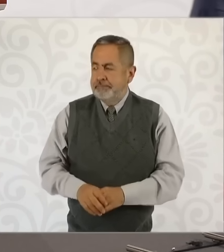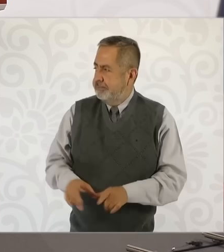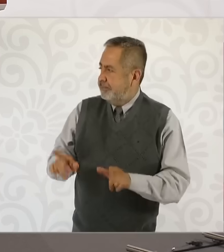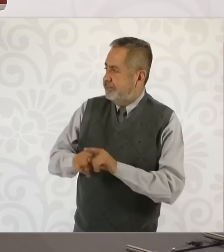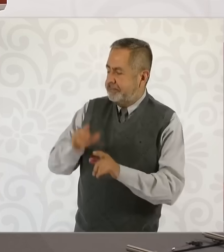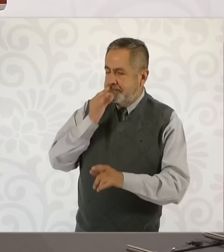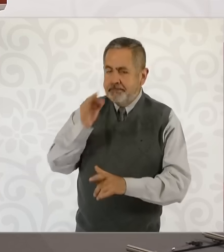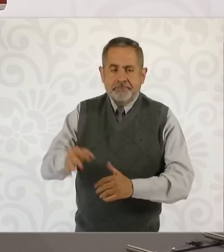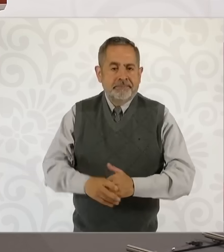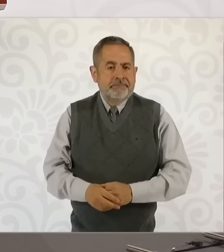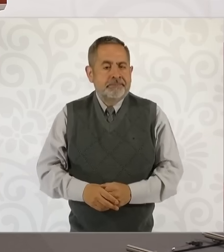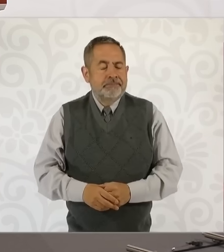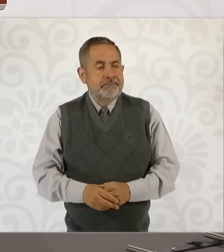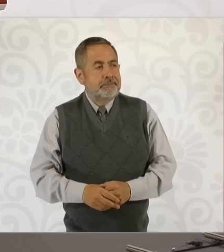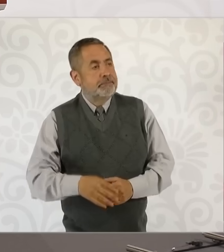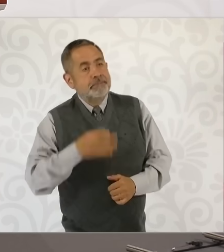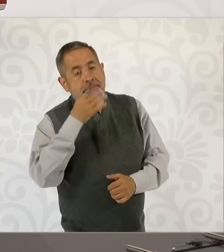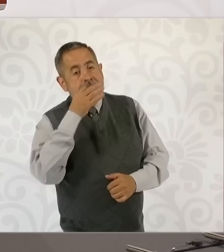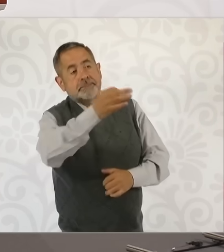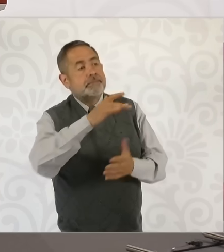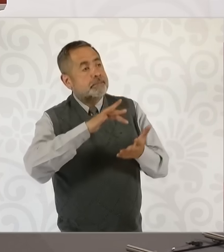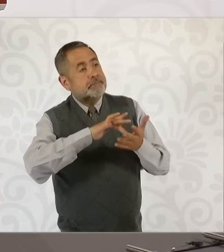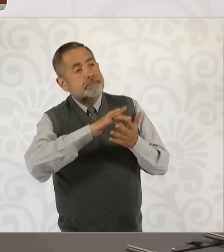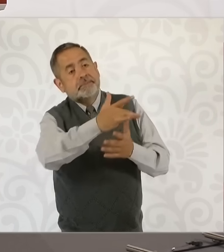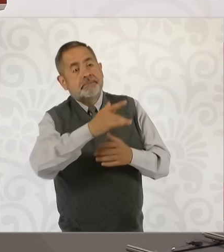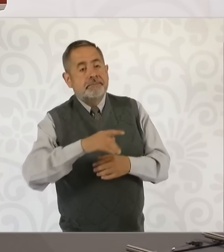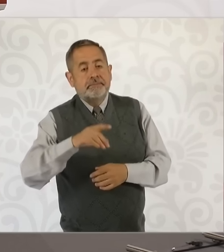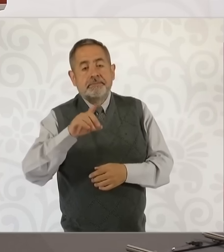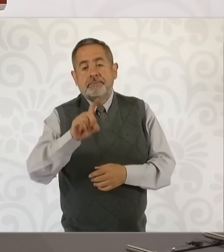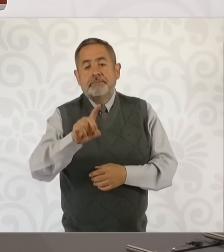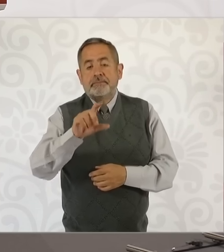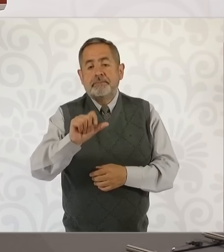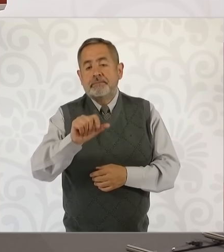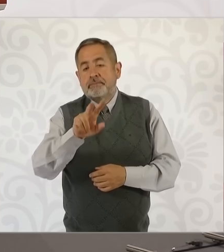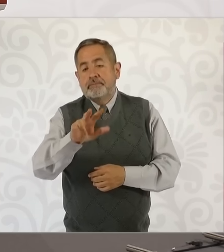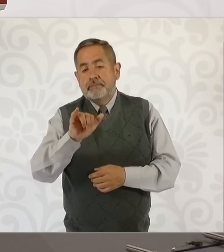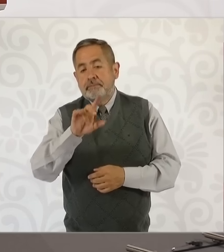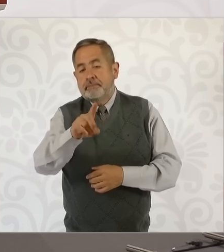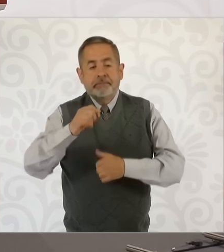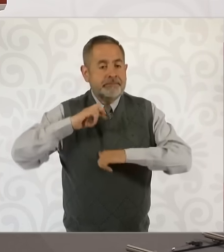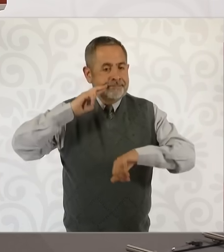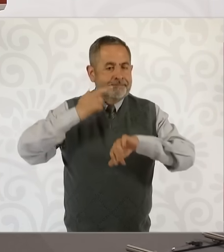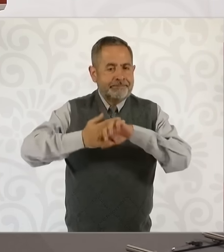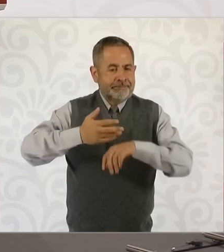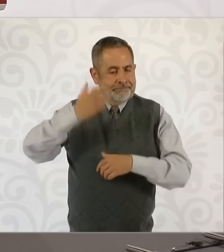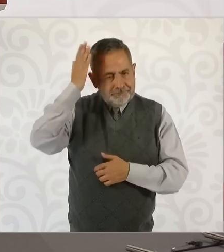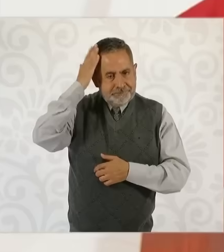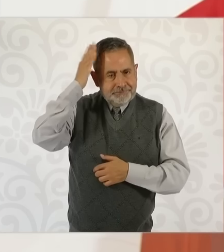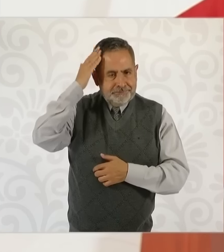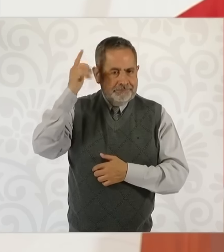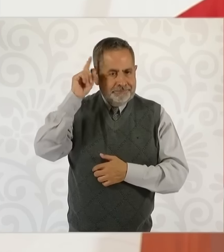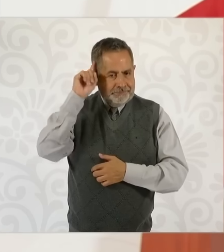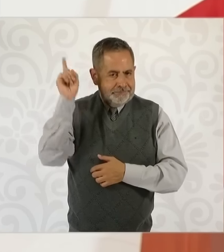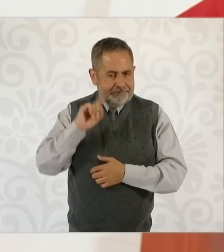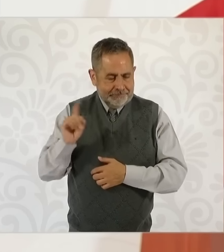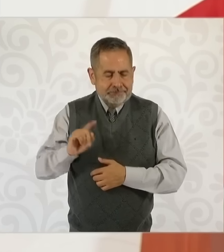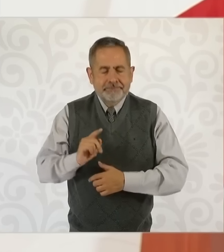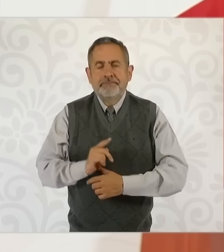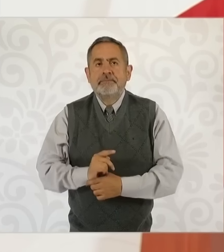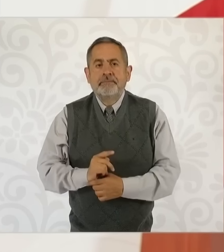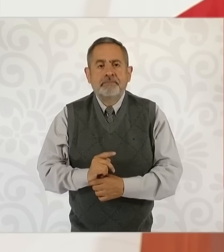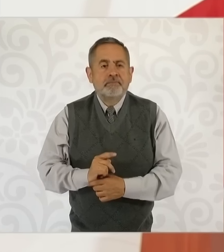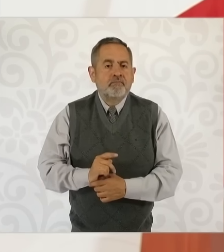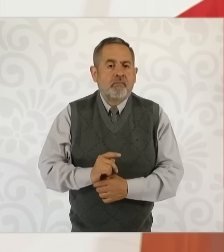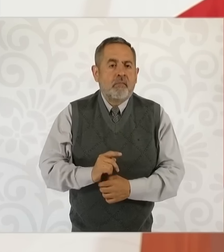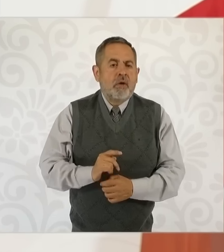Muchas gracias, David, por tu trabajo al frente de Zacatecas, y muchos saludos,